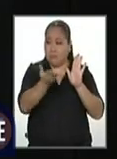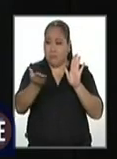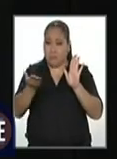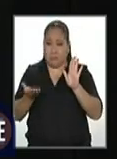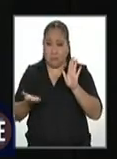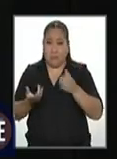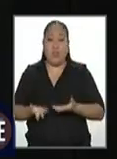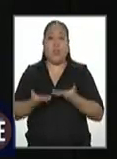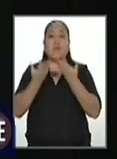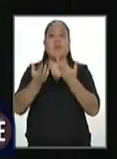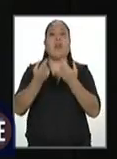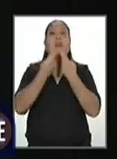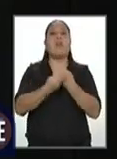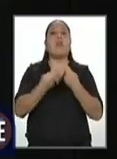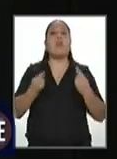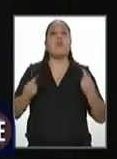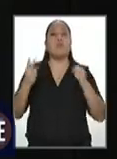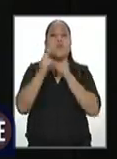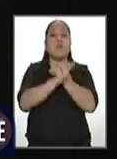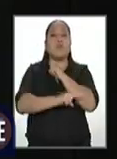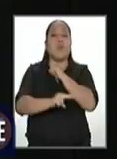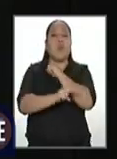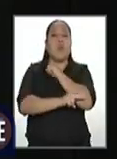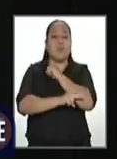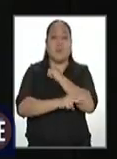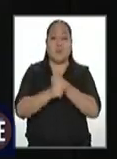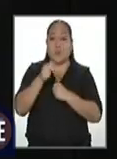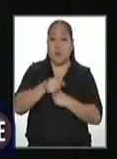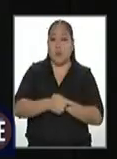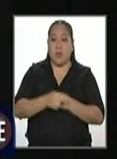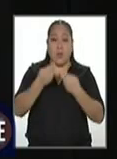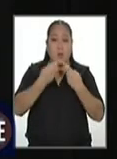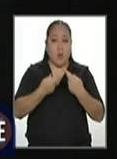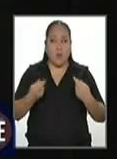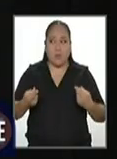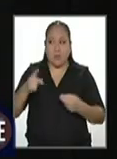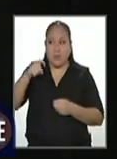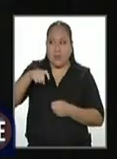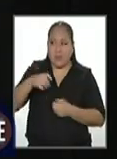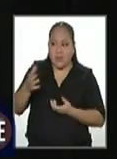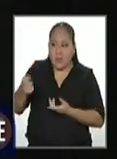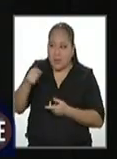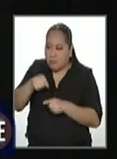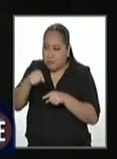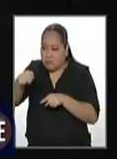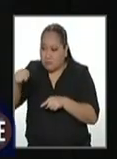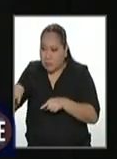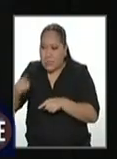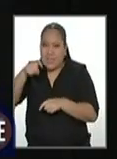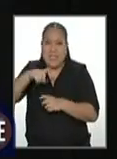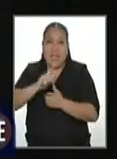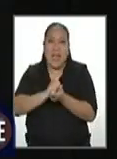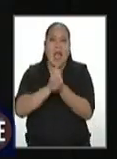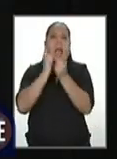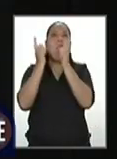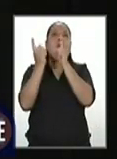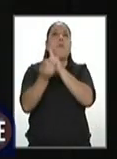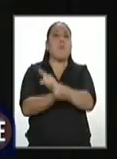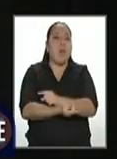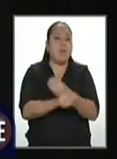los recursos naturales. Los recursos alguien los tiene que convertir en riqueza.